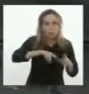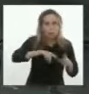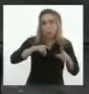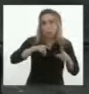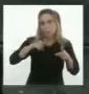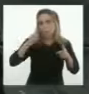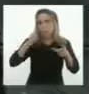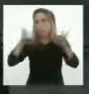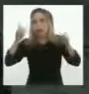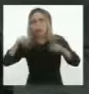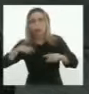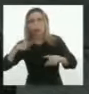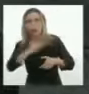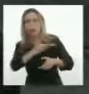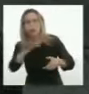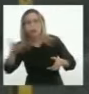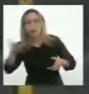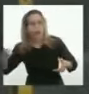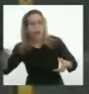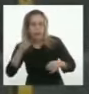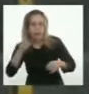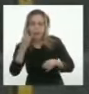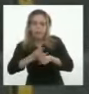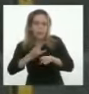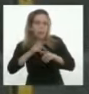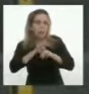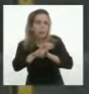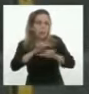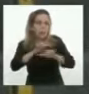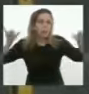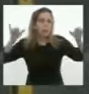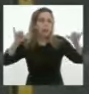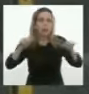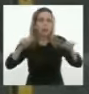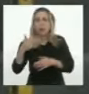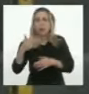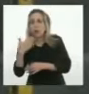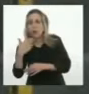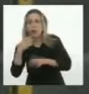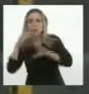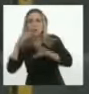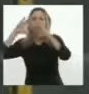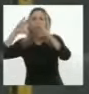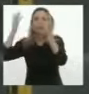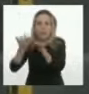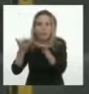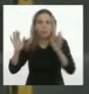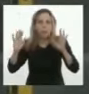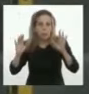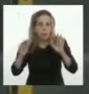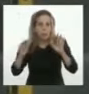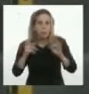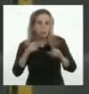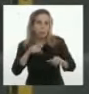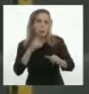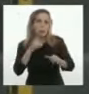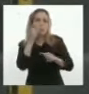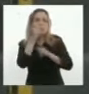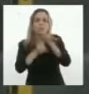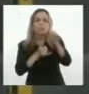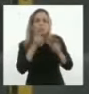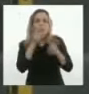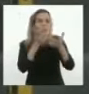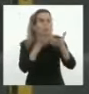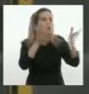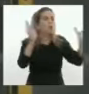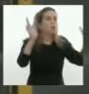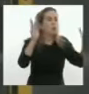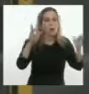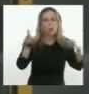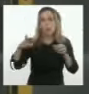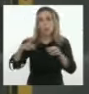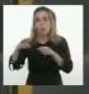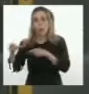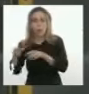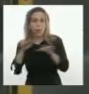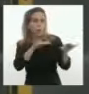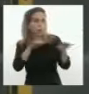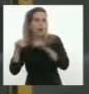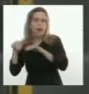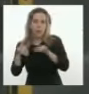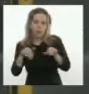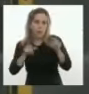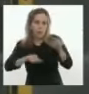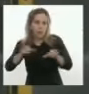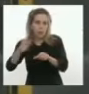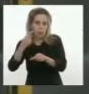los argentinos siempre lo digo en los foros internacionales suelo decir que yo digo en público lo mismo que digo en privado y que es mí quien me